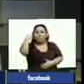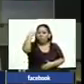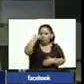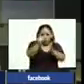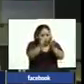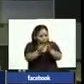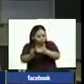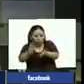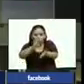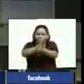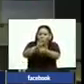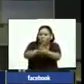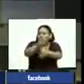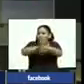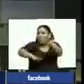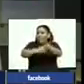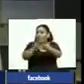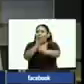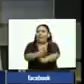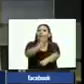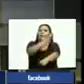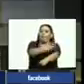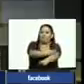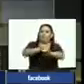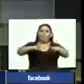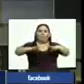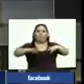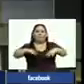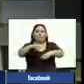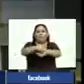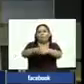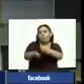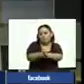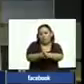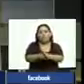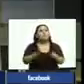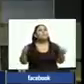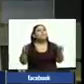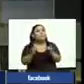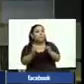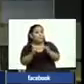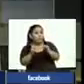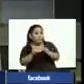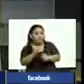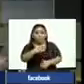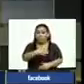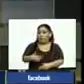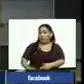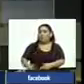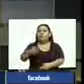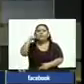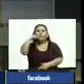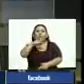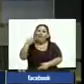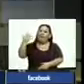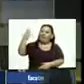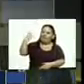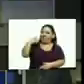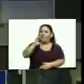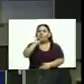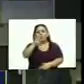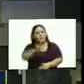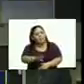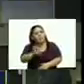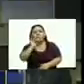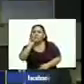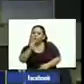gastos quede aprobado antes de que ellos se vayan a las vacaciones. También el presidente de la república en días anteriores ha hecho mucho